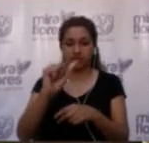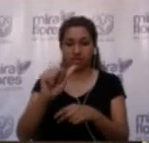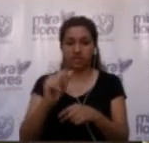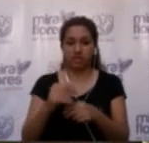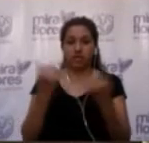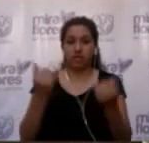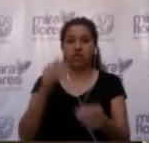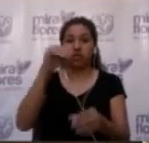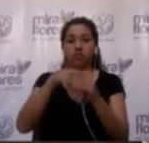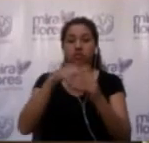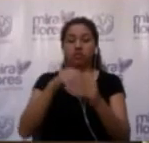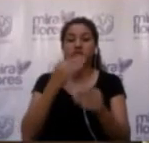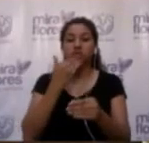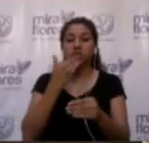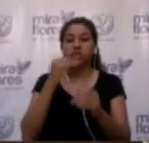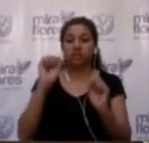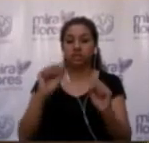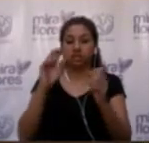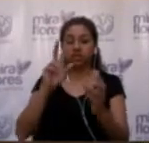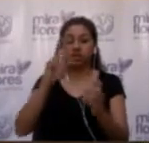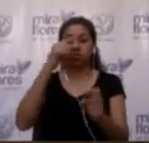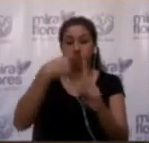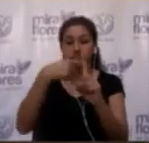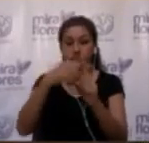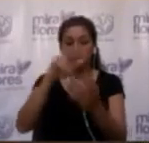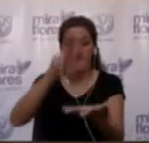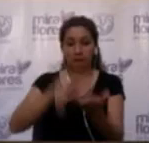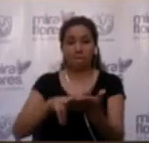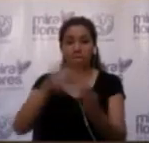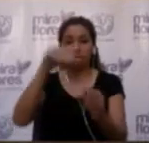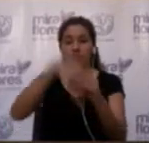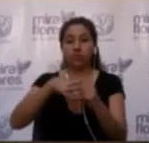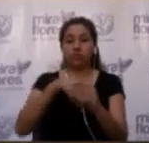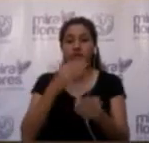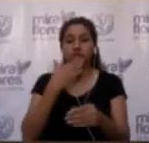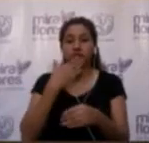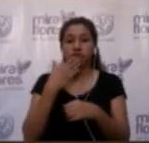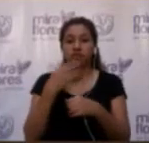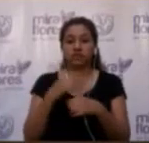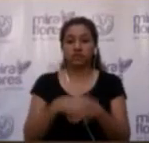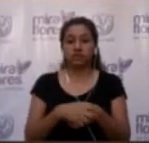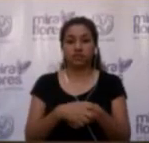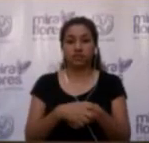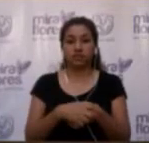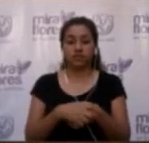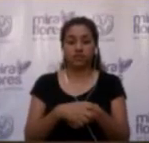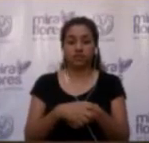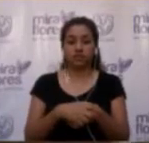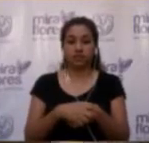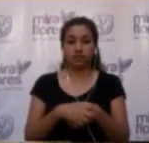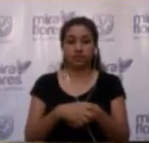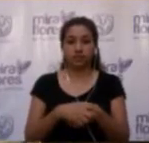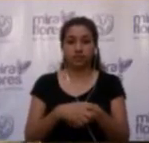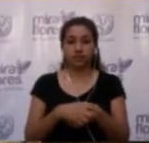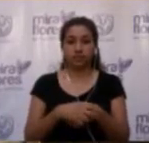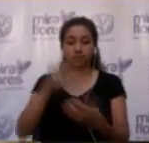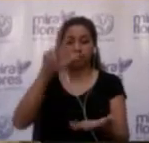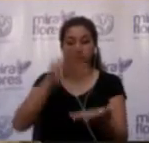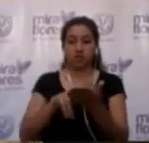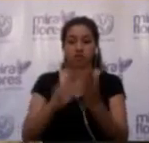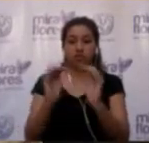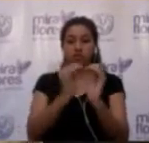proceder al voto. Aquellos miembros del Consejo que estén a favor de aprobar la licencia de la regidora, si lo han expresado en señal de conformidad, aprobado